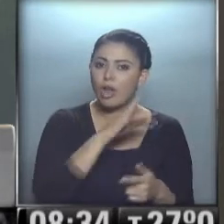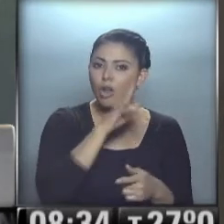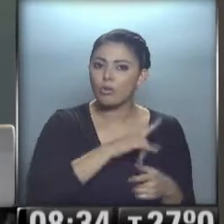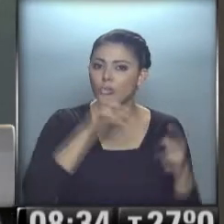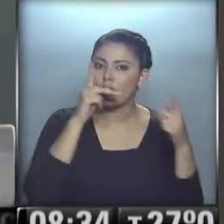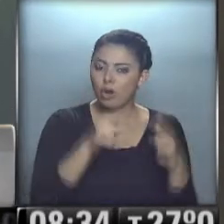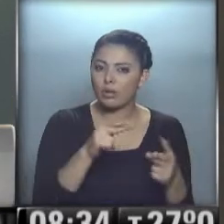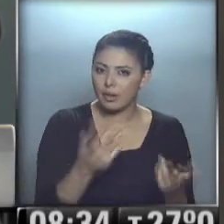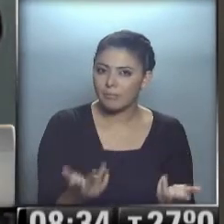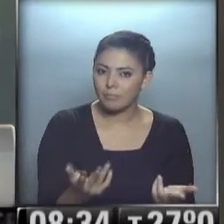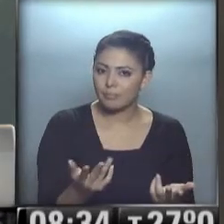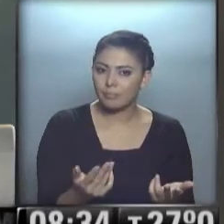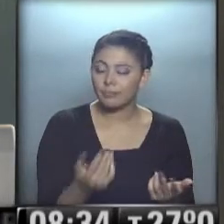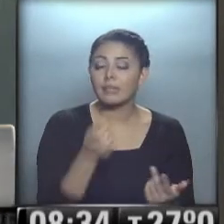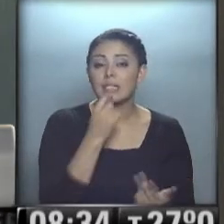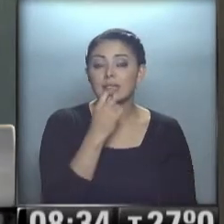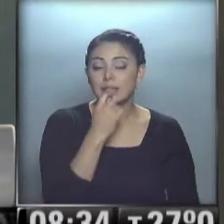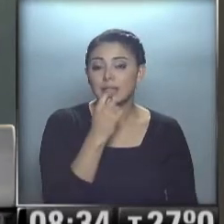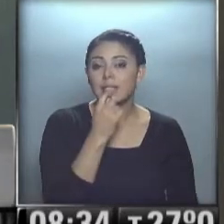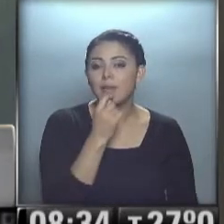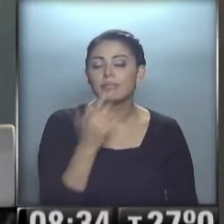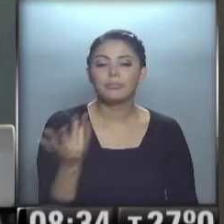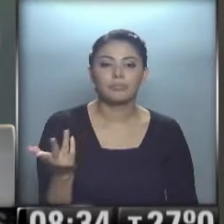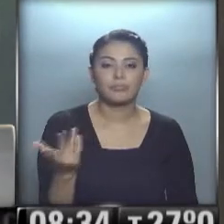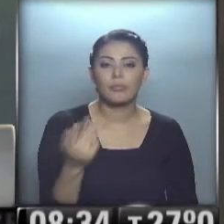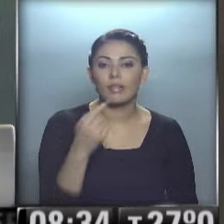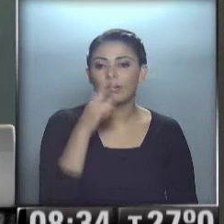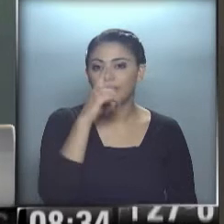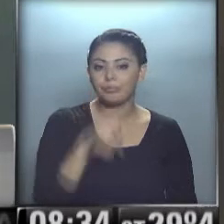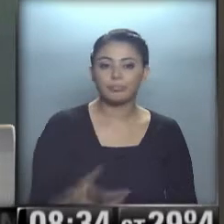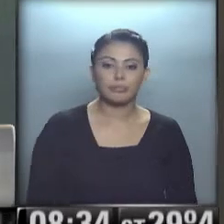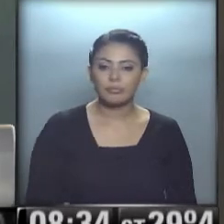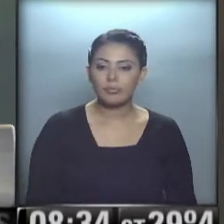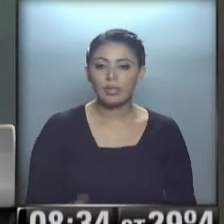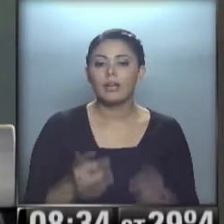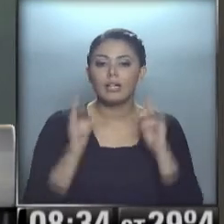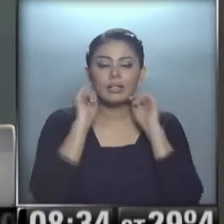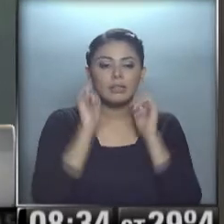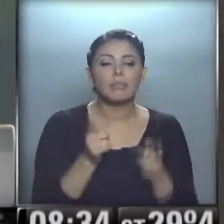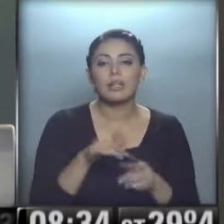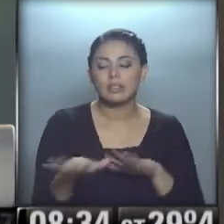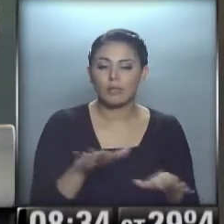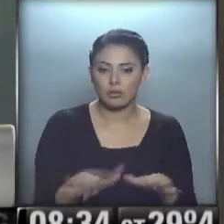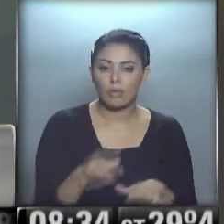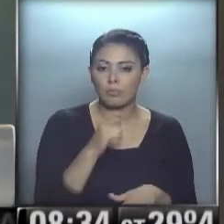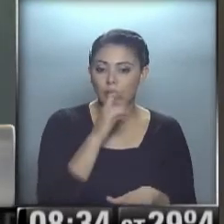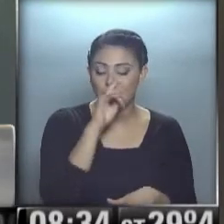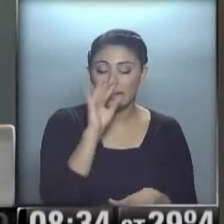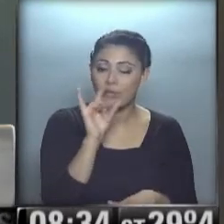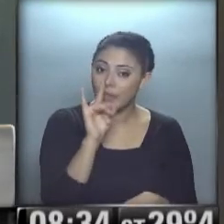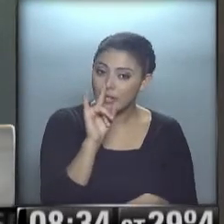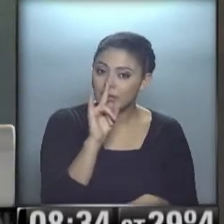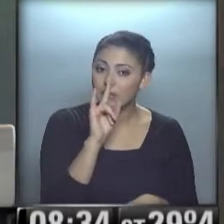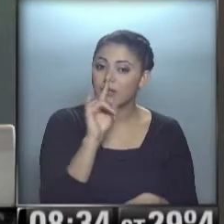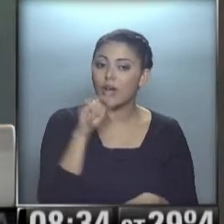suministro energético. Si uno toma definitivamente también un escenario, que es complejo porque estamos